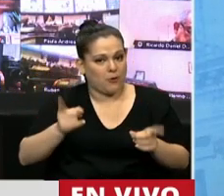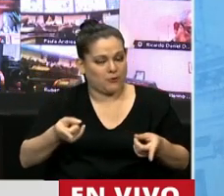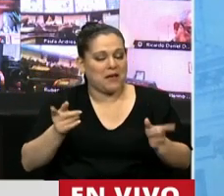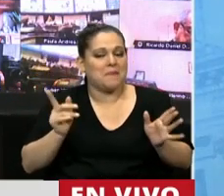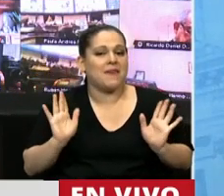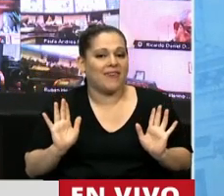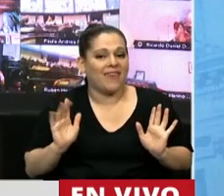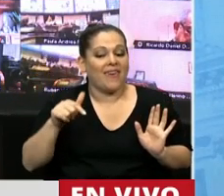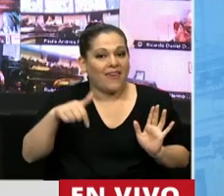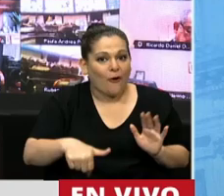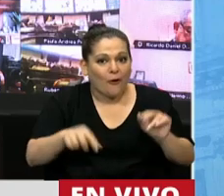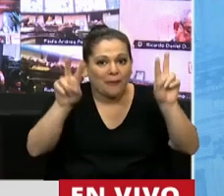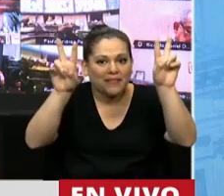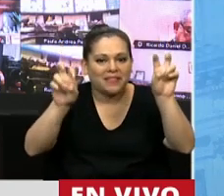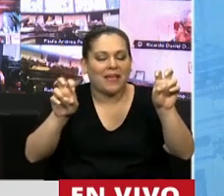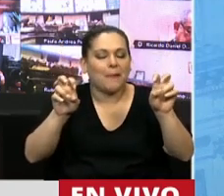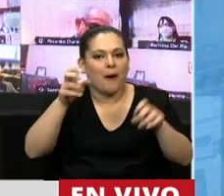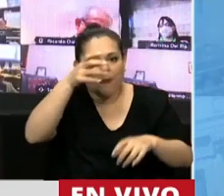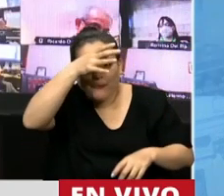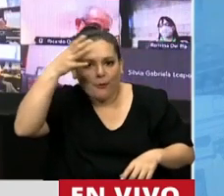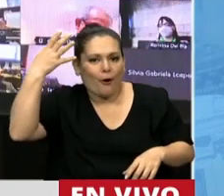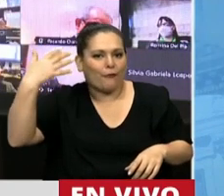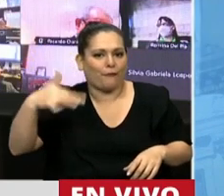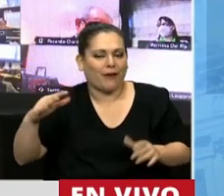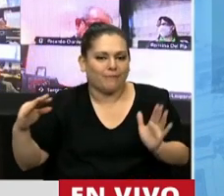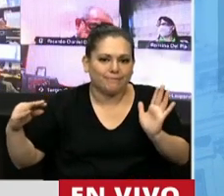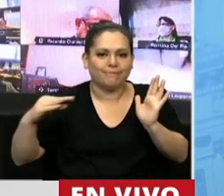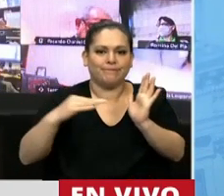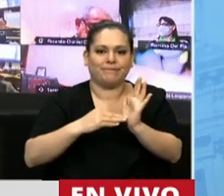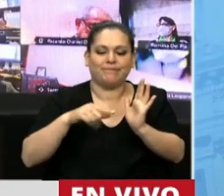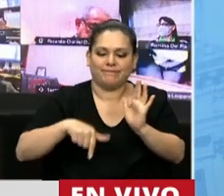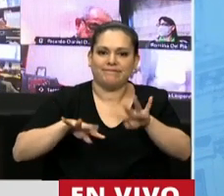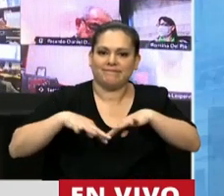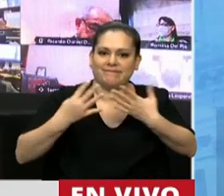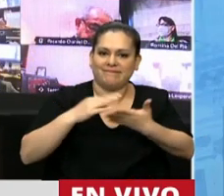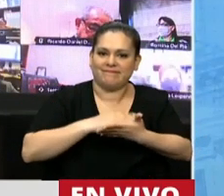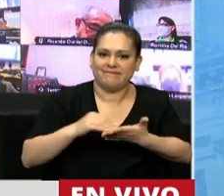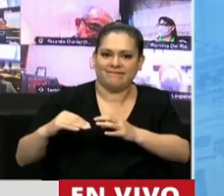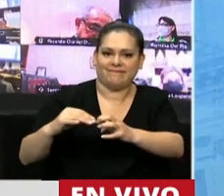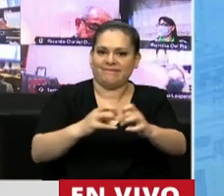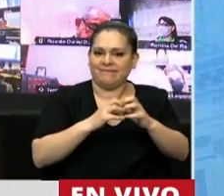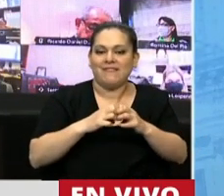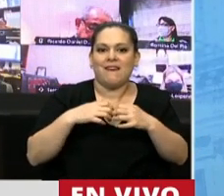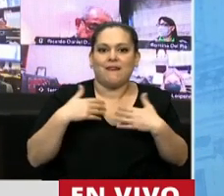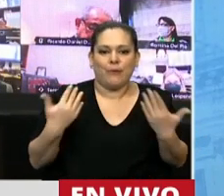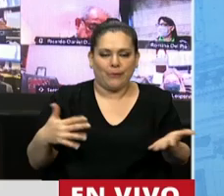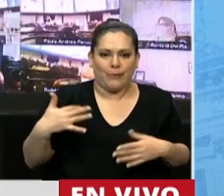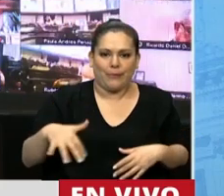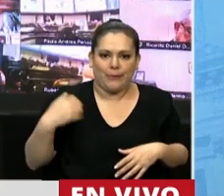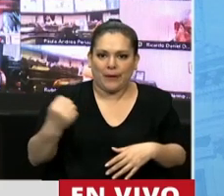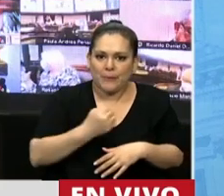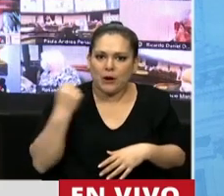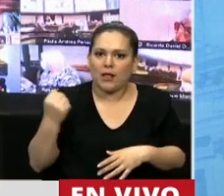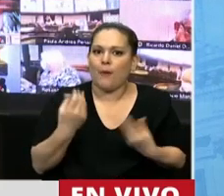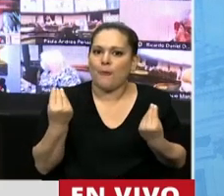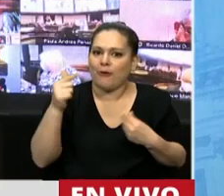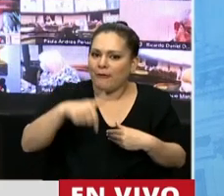finalmente este tema haya sido incorporado en esta sesión es importante porque por un lado tenemos la necesidad